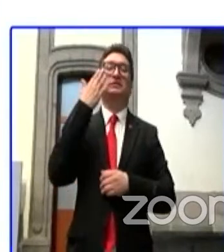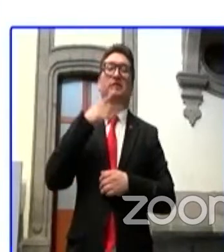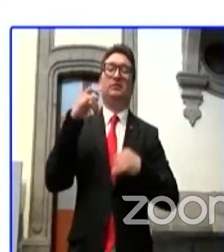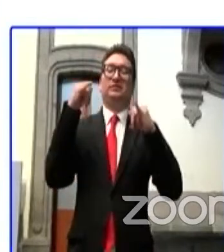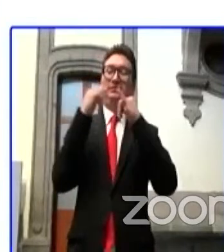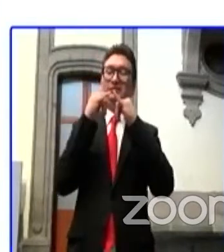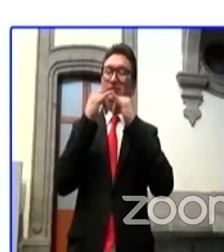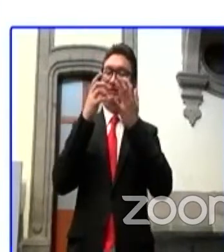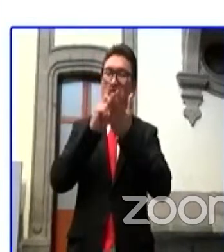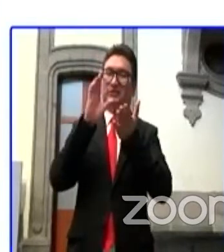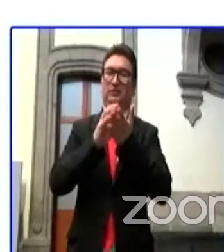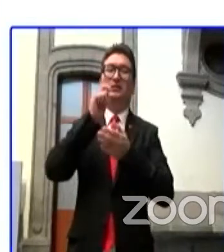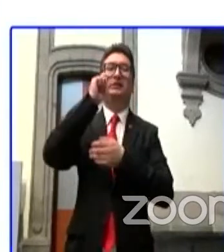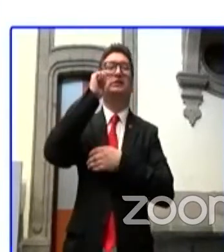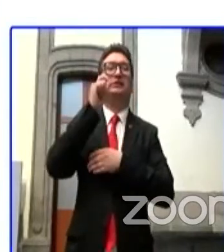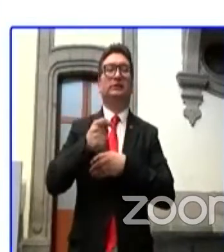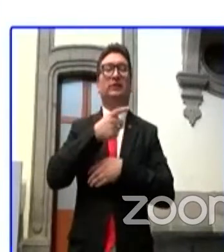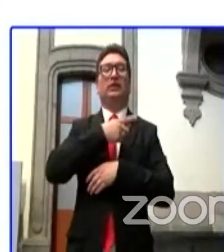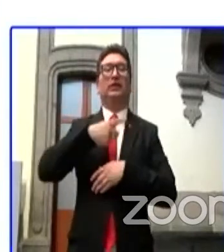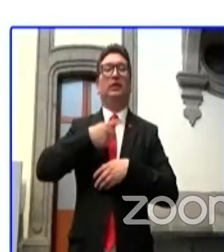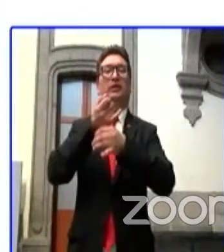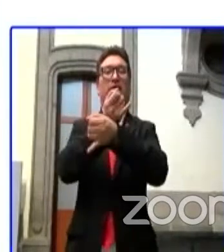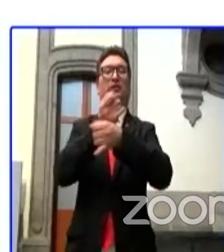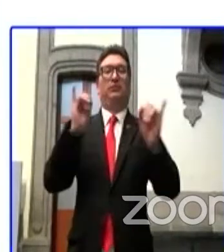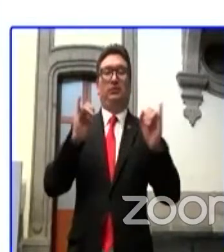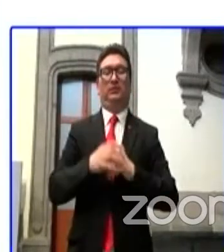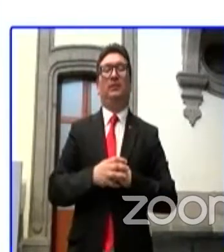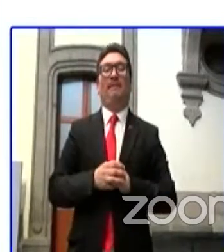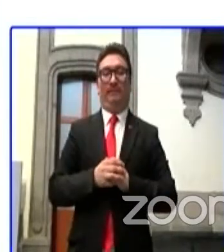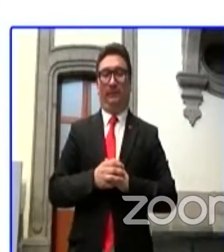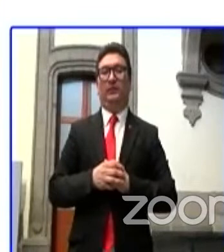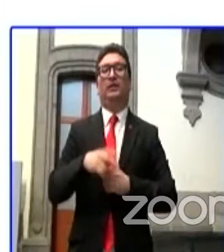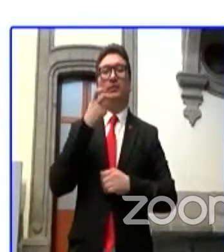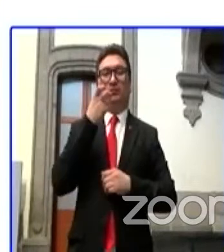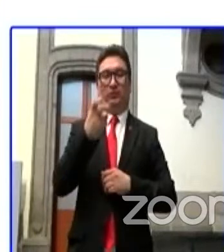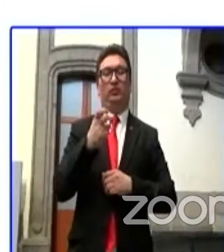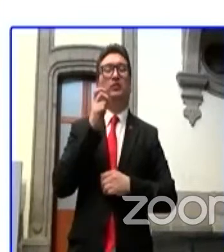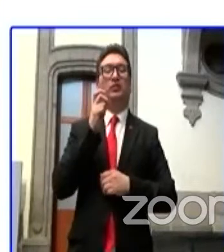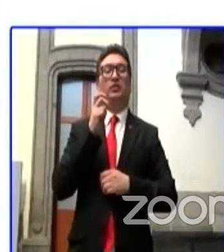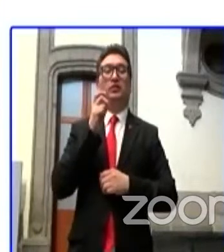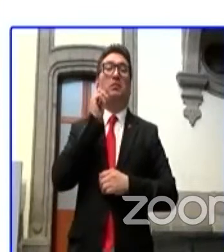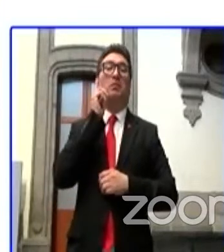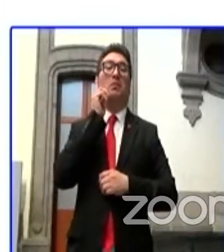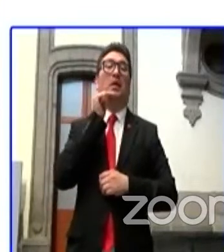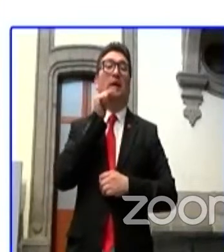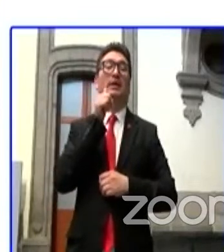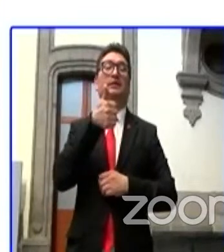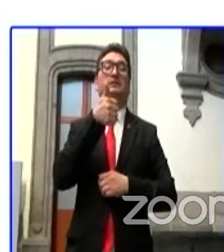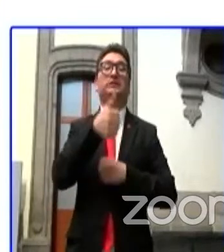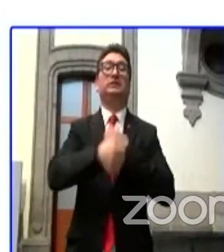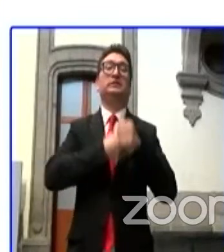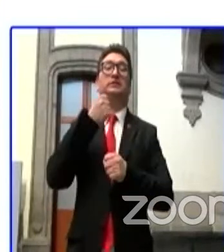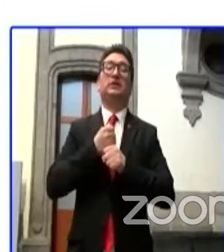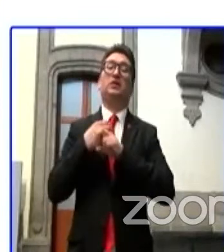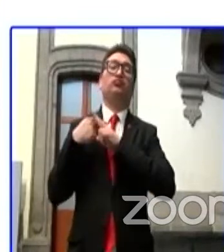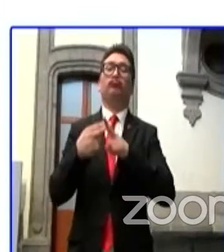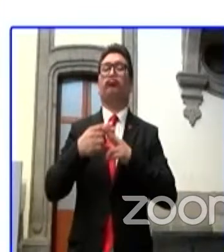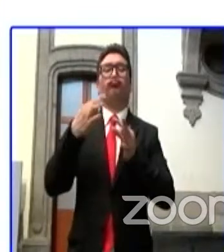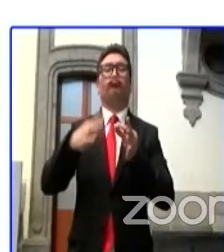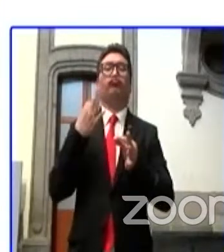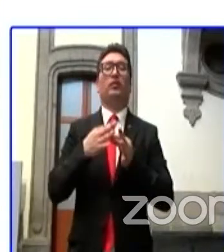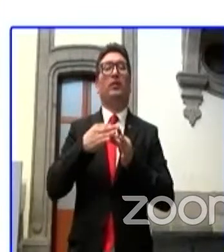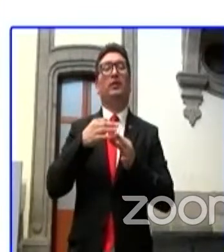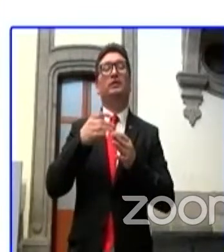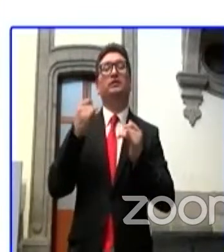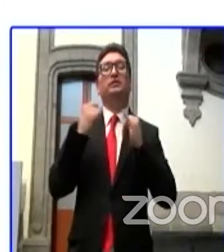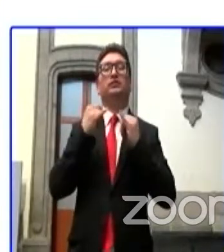un organismo dependiente, entonces hace 6 años que se fue como un instituto para la atención e